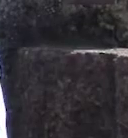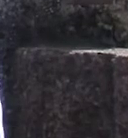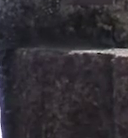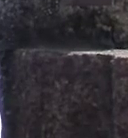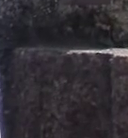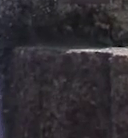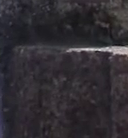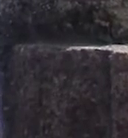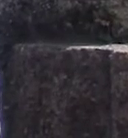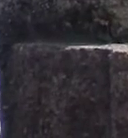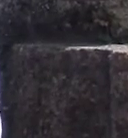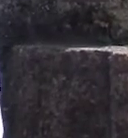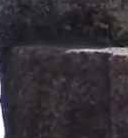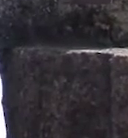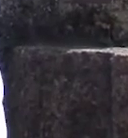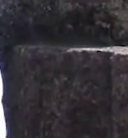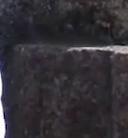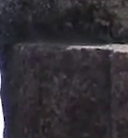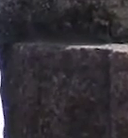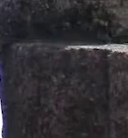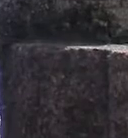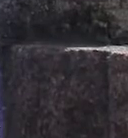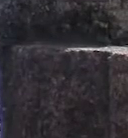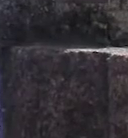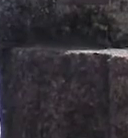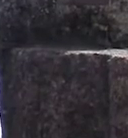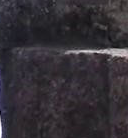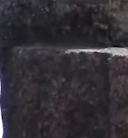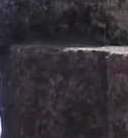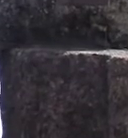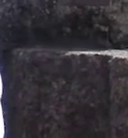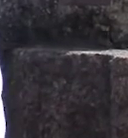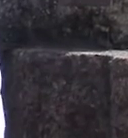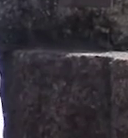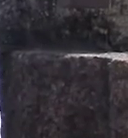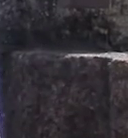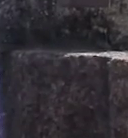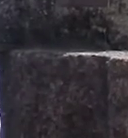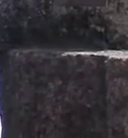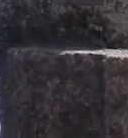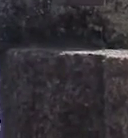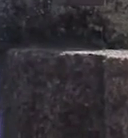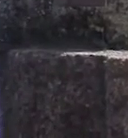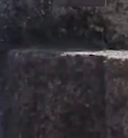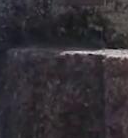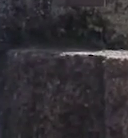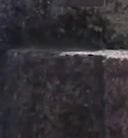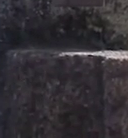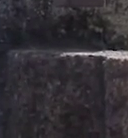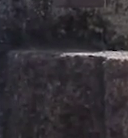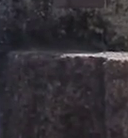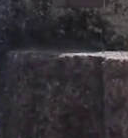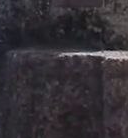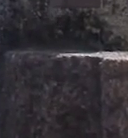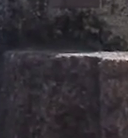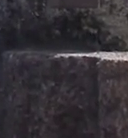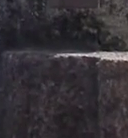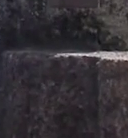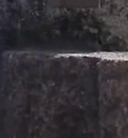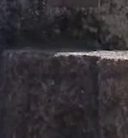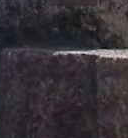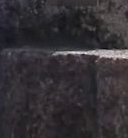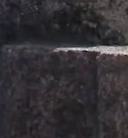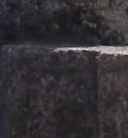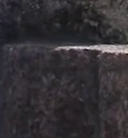como hacemos constar la transferencia del proceso electoral que identidad a parte de todas las que